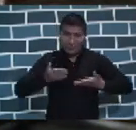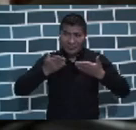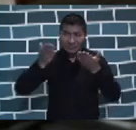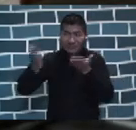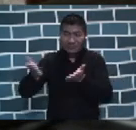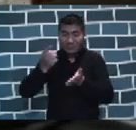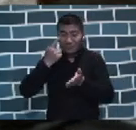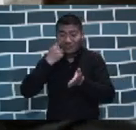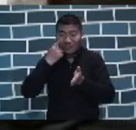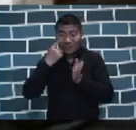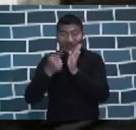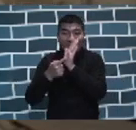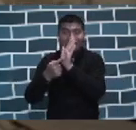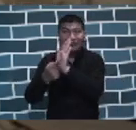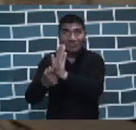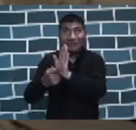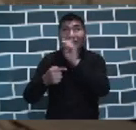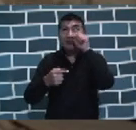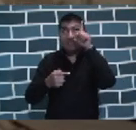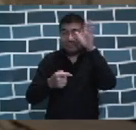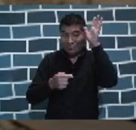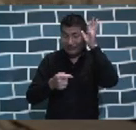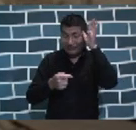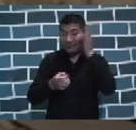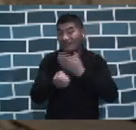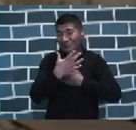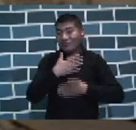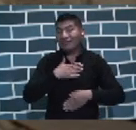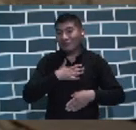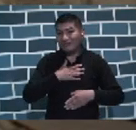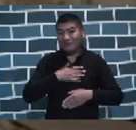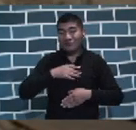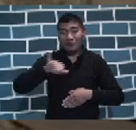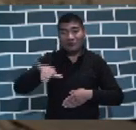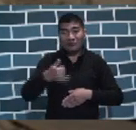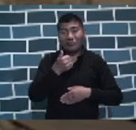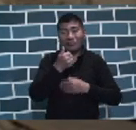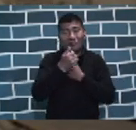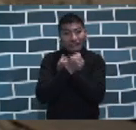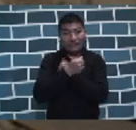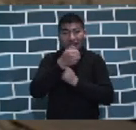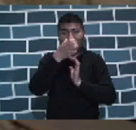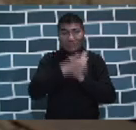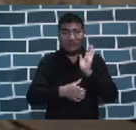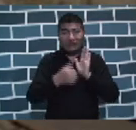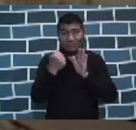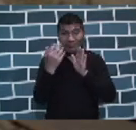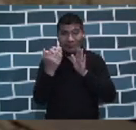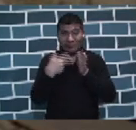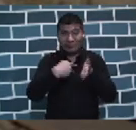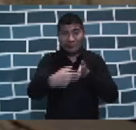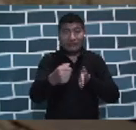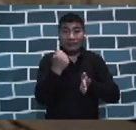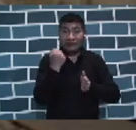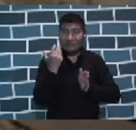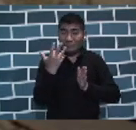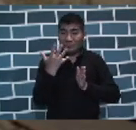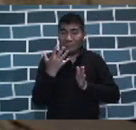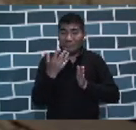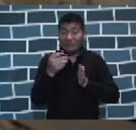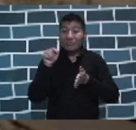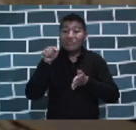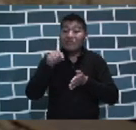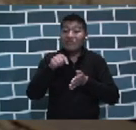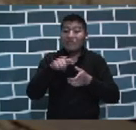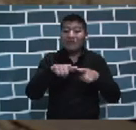conocer lo que me dijo mi padre juan 15 15 en ese lugar y durante